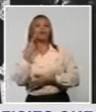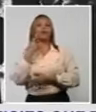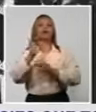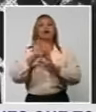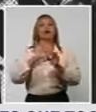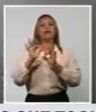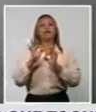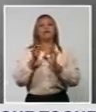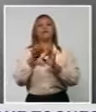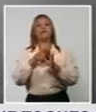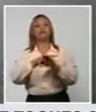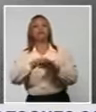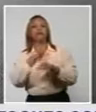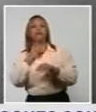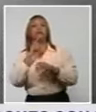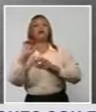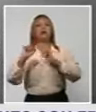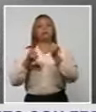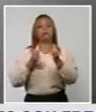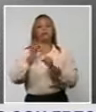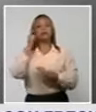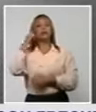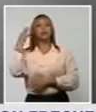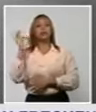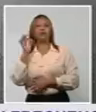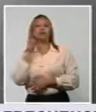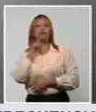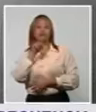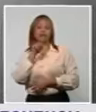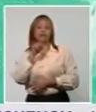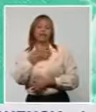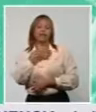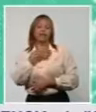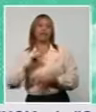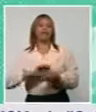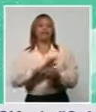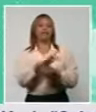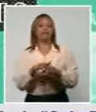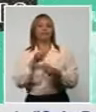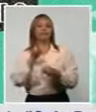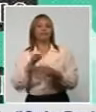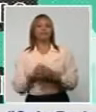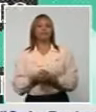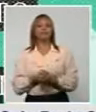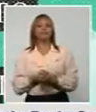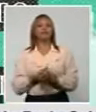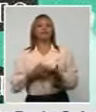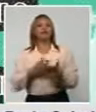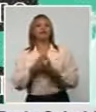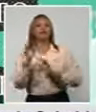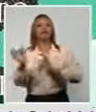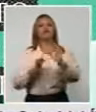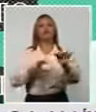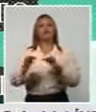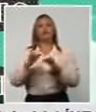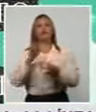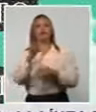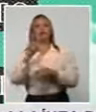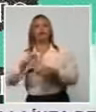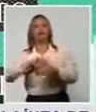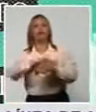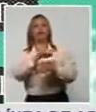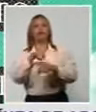manejo de las afectaciones psicológicas generadas por la COVID-19. Mantiene su funcionamiento las 24